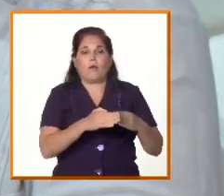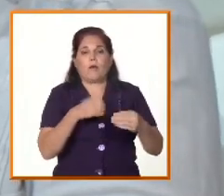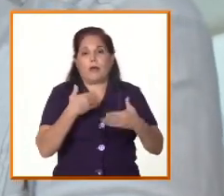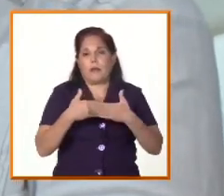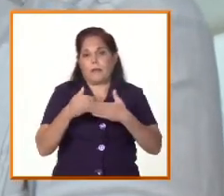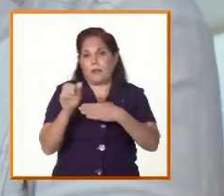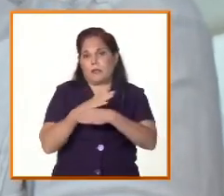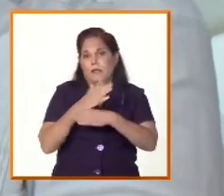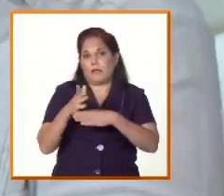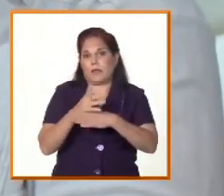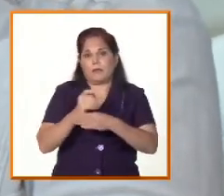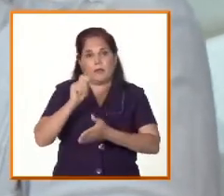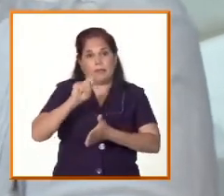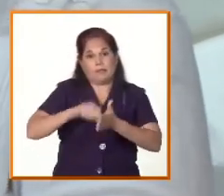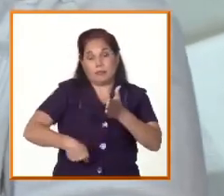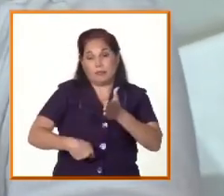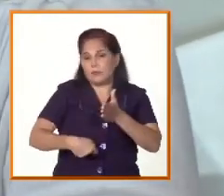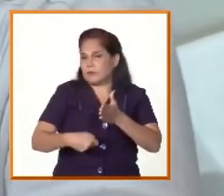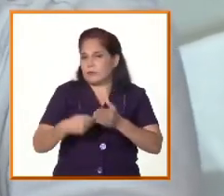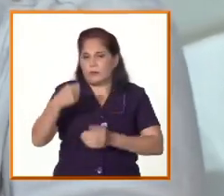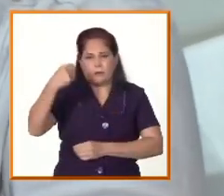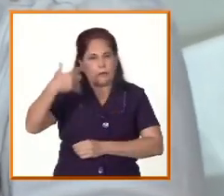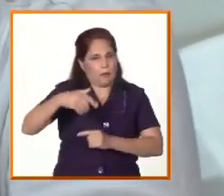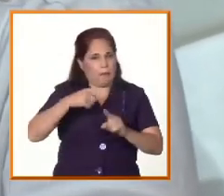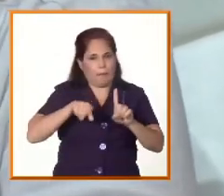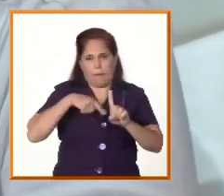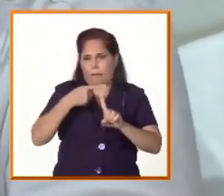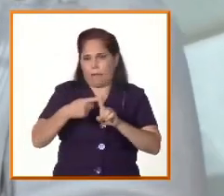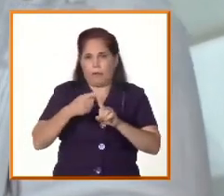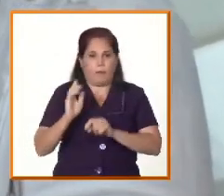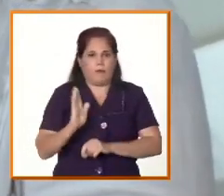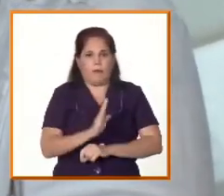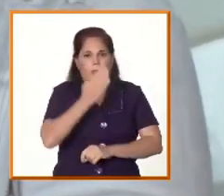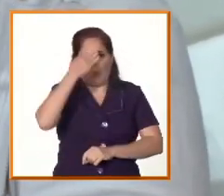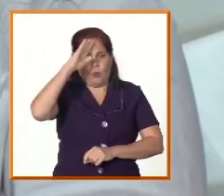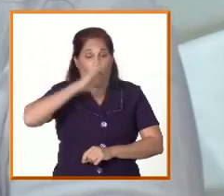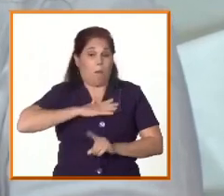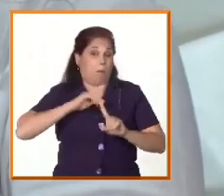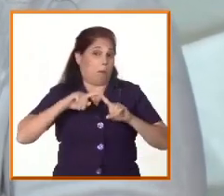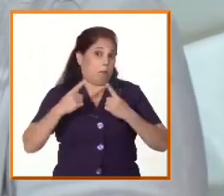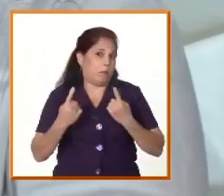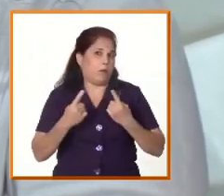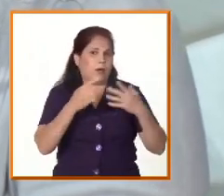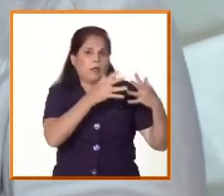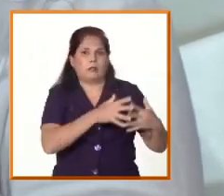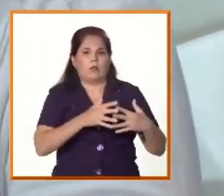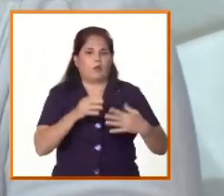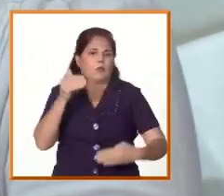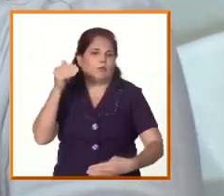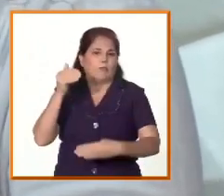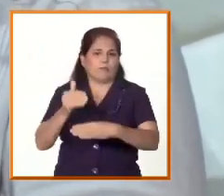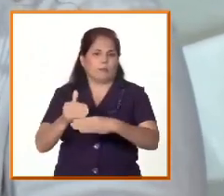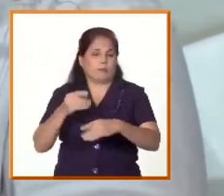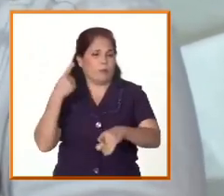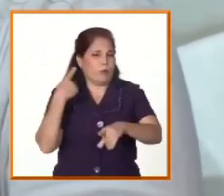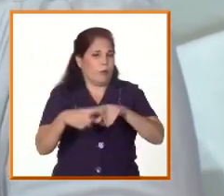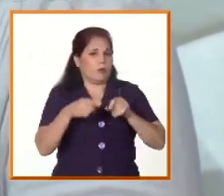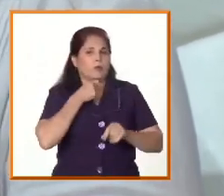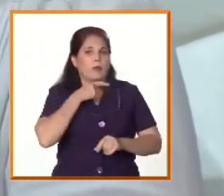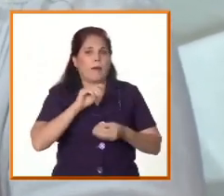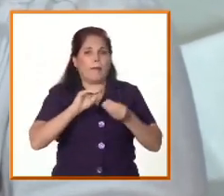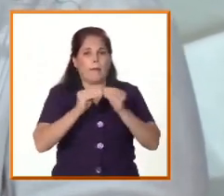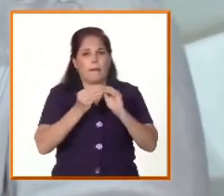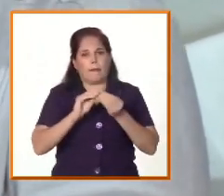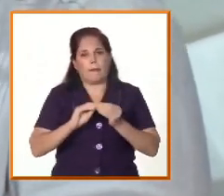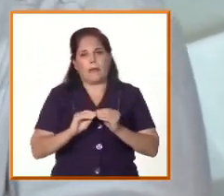nos cobran costo adicionales solamente por venir a ese cubo con ese producto a nuestro país y bueno otro ejemplo es el tema de la pieza